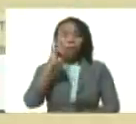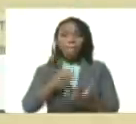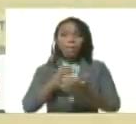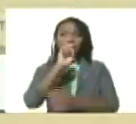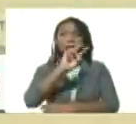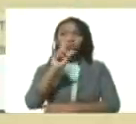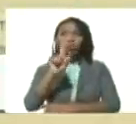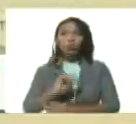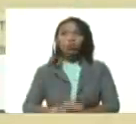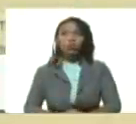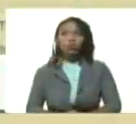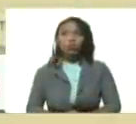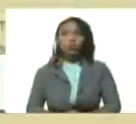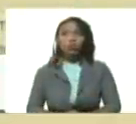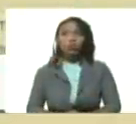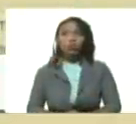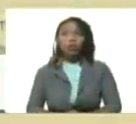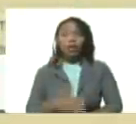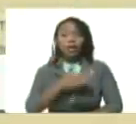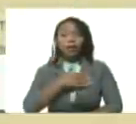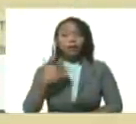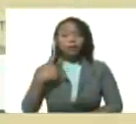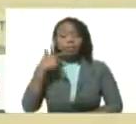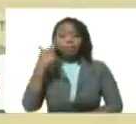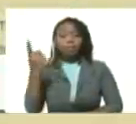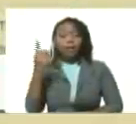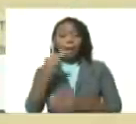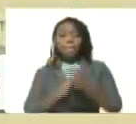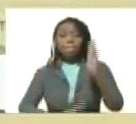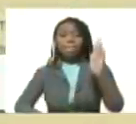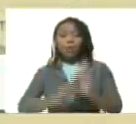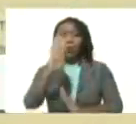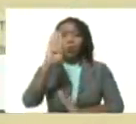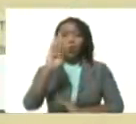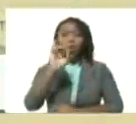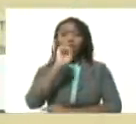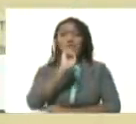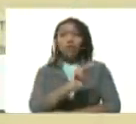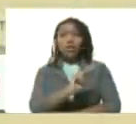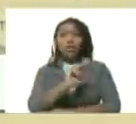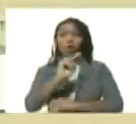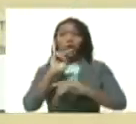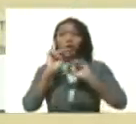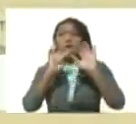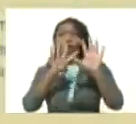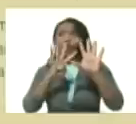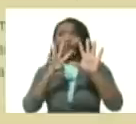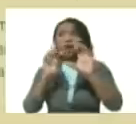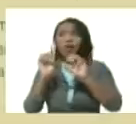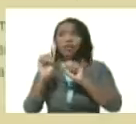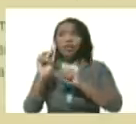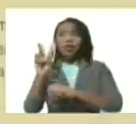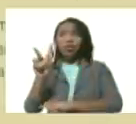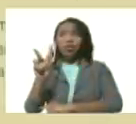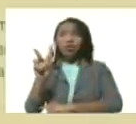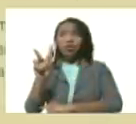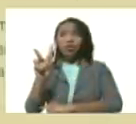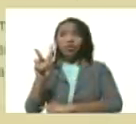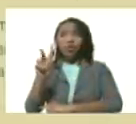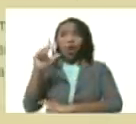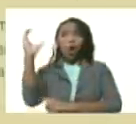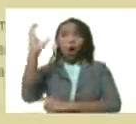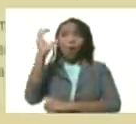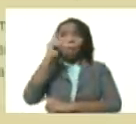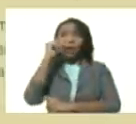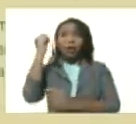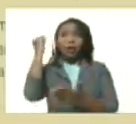2021. Quiere decir que supera incluso los 292 asesinados colombianos